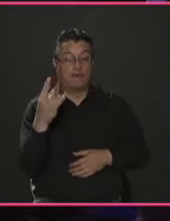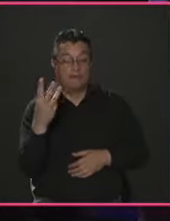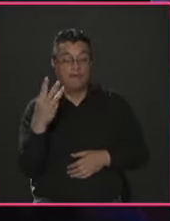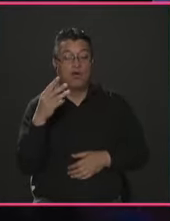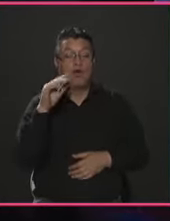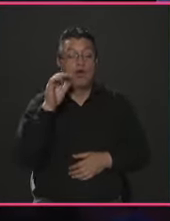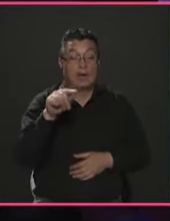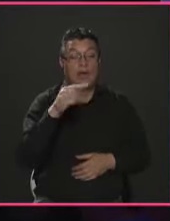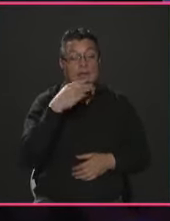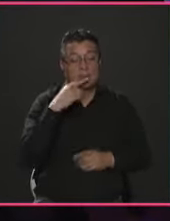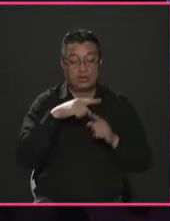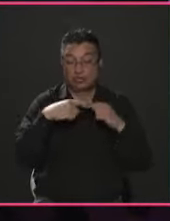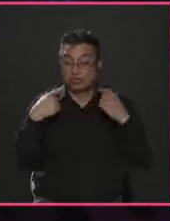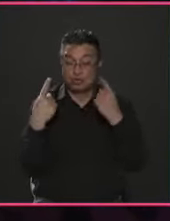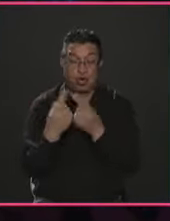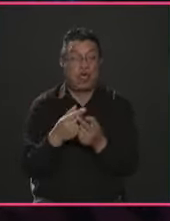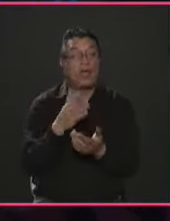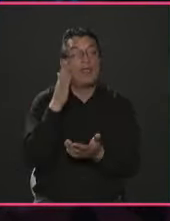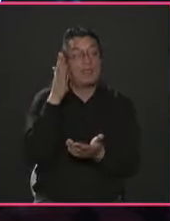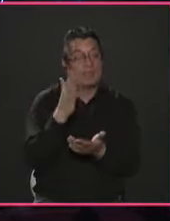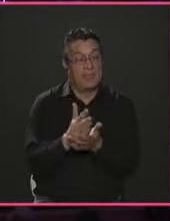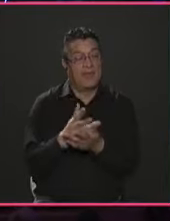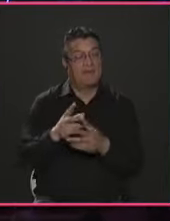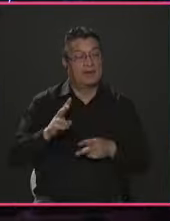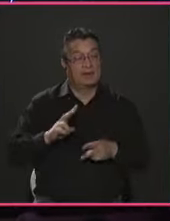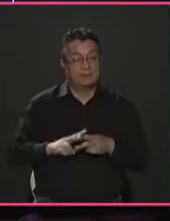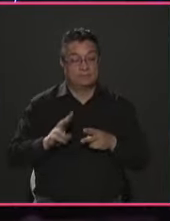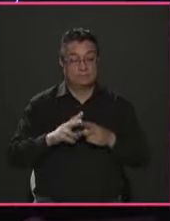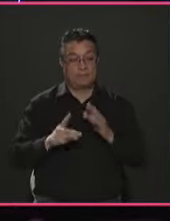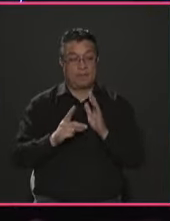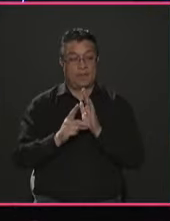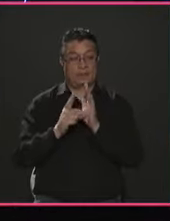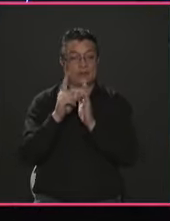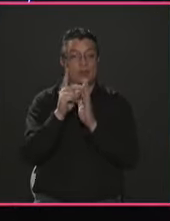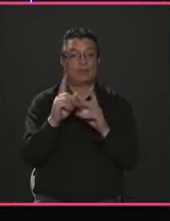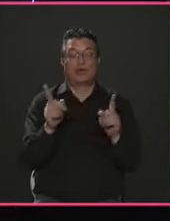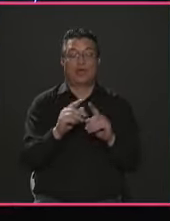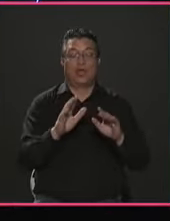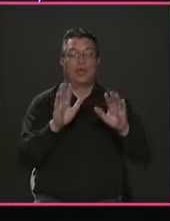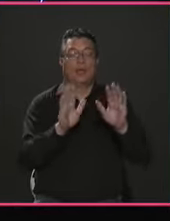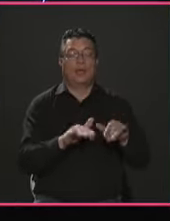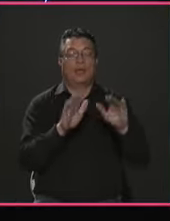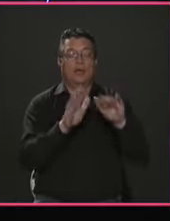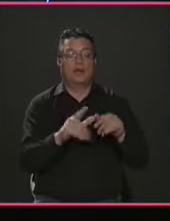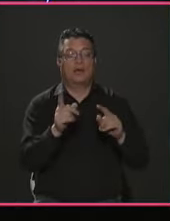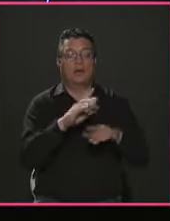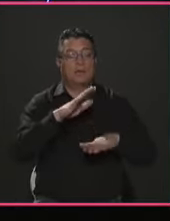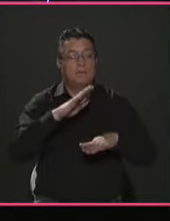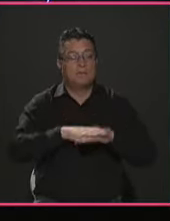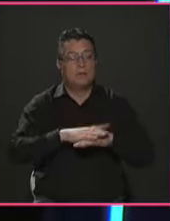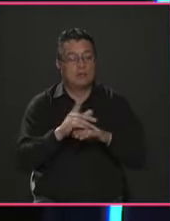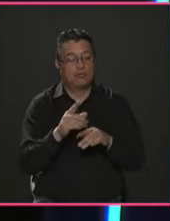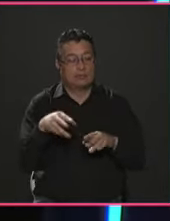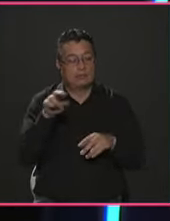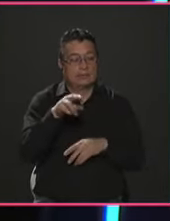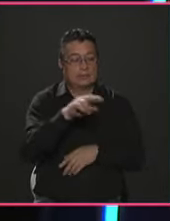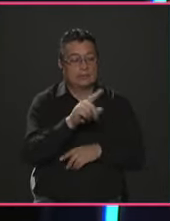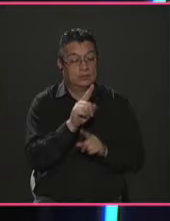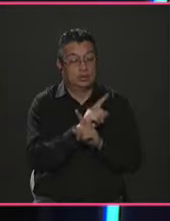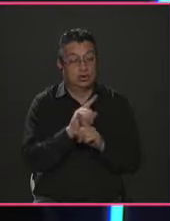estas tienen que ser desarrolladas y no lo estamos haciendo al menos no en forma sistemática